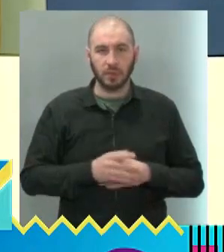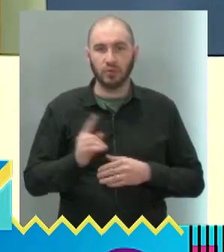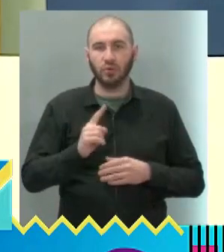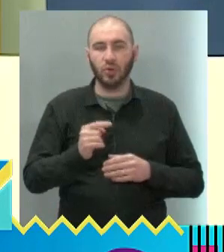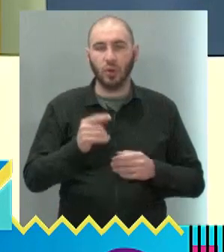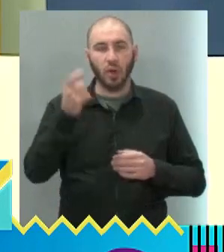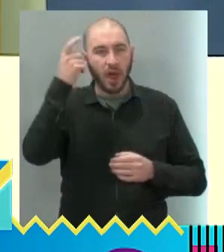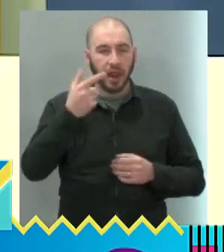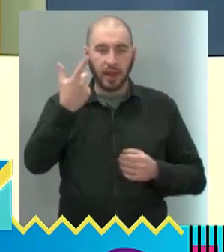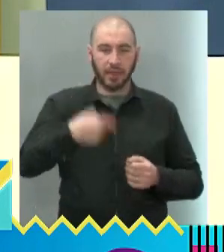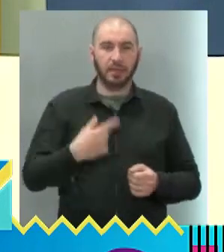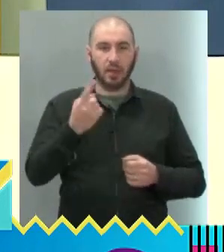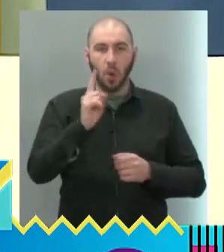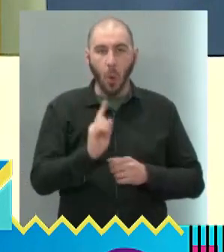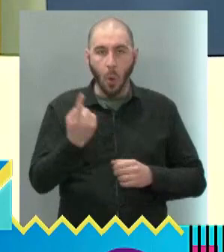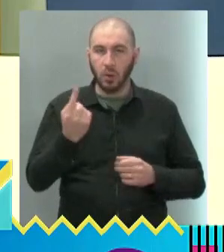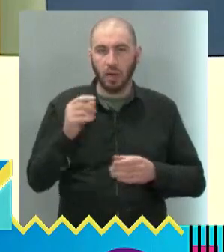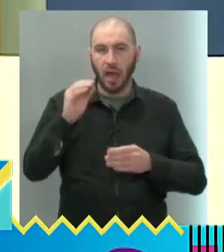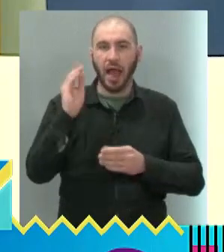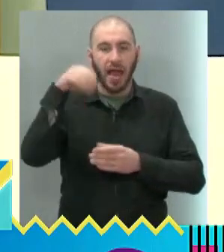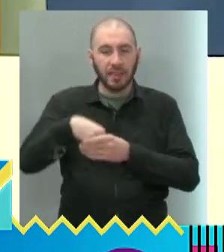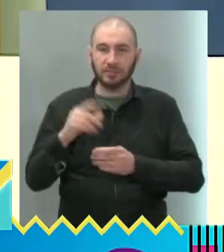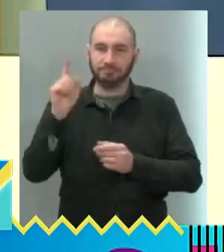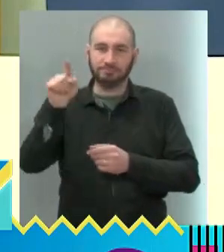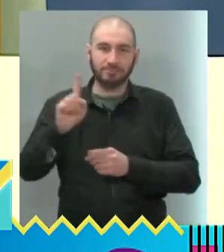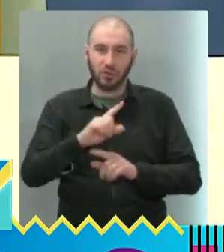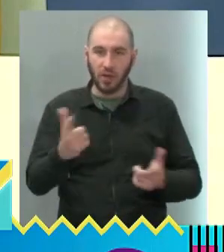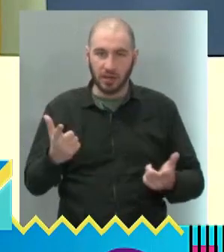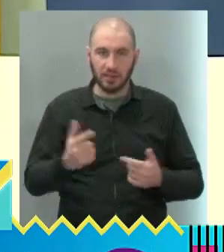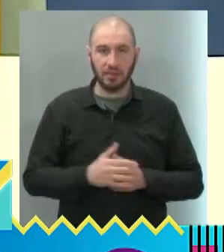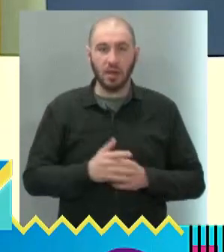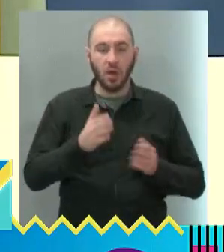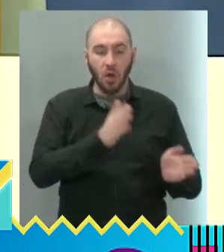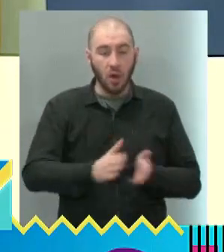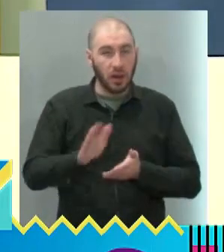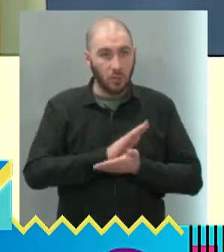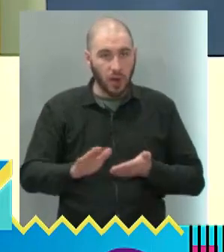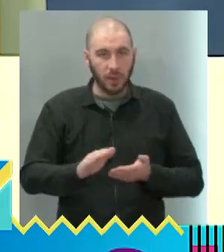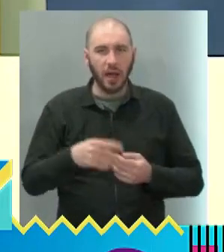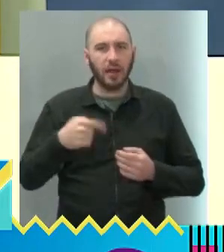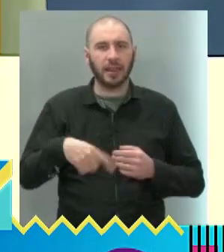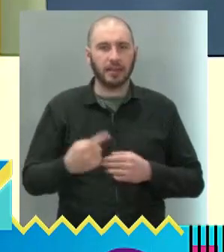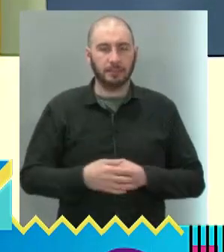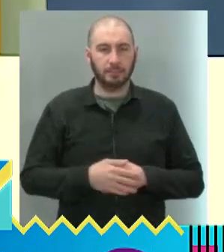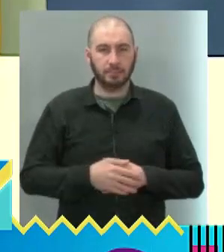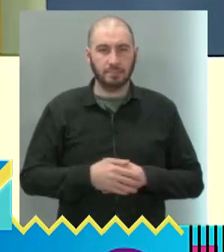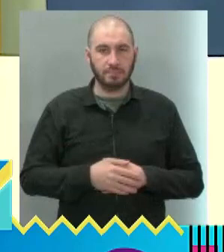una monarquía, ya no formamos parte del imperio. Entonces ese nuevo orden ahora se basa en,